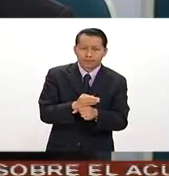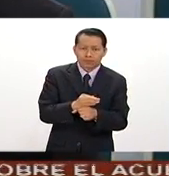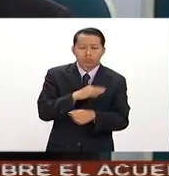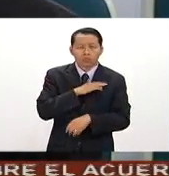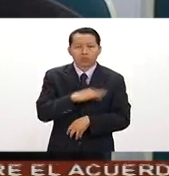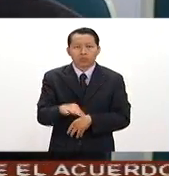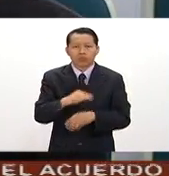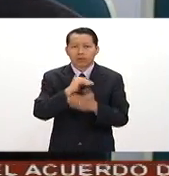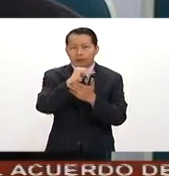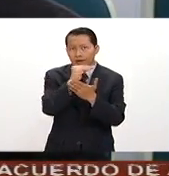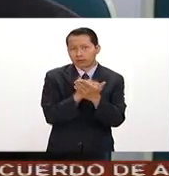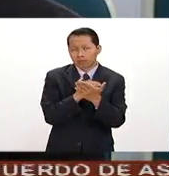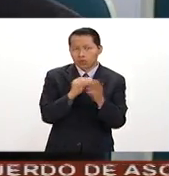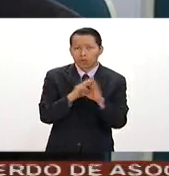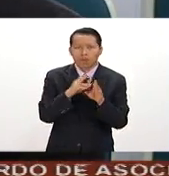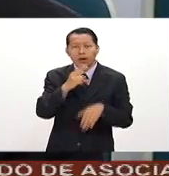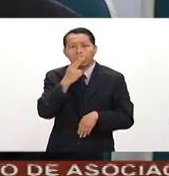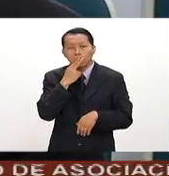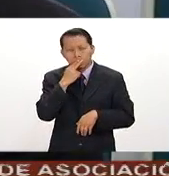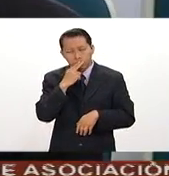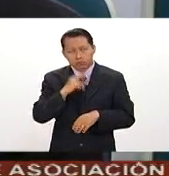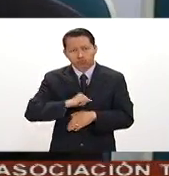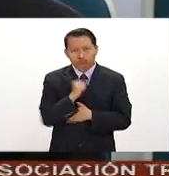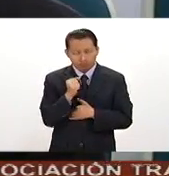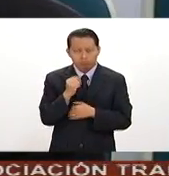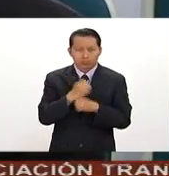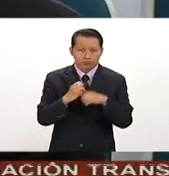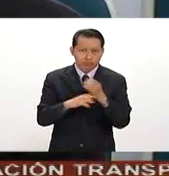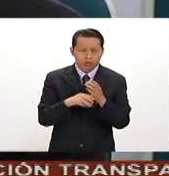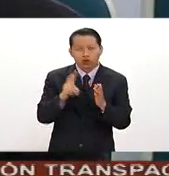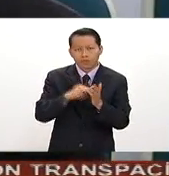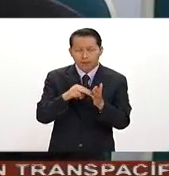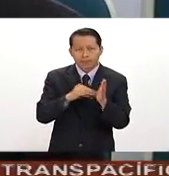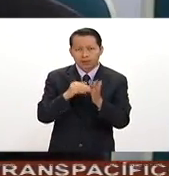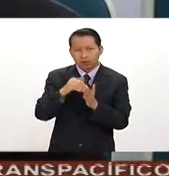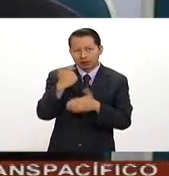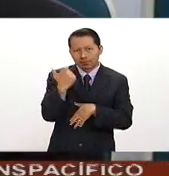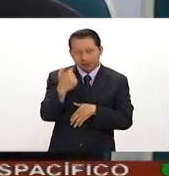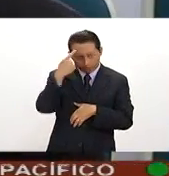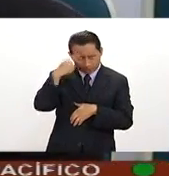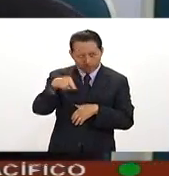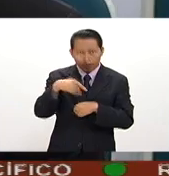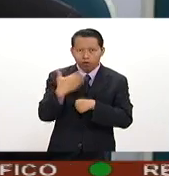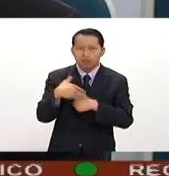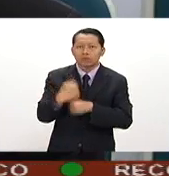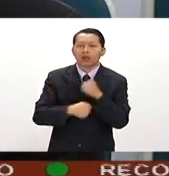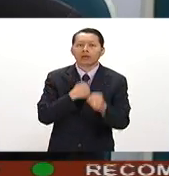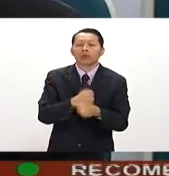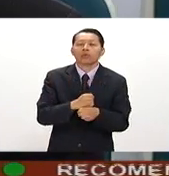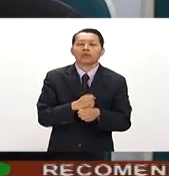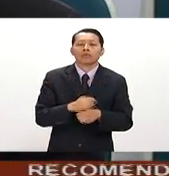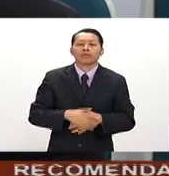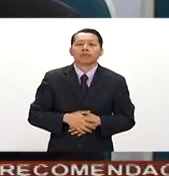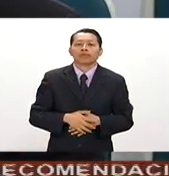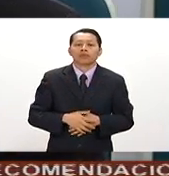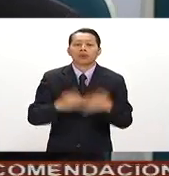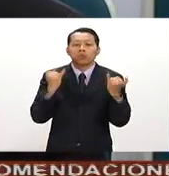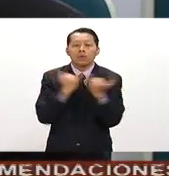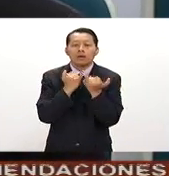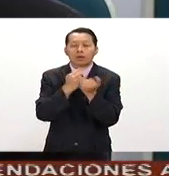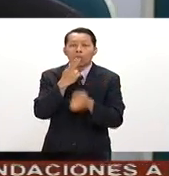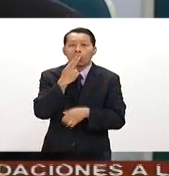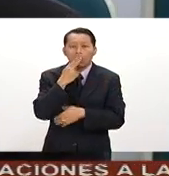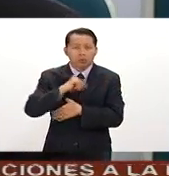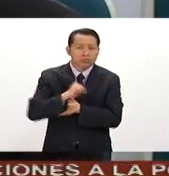una reducción en el uso de reservas líquidas de 2,000 millones de pesos para el año que viene. En uso de